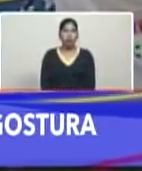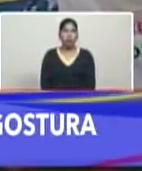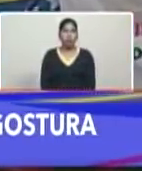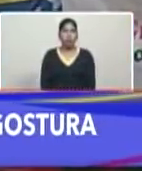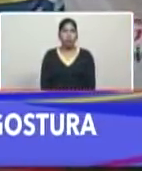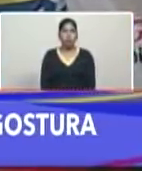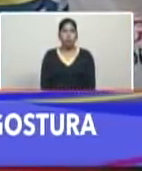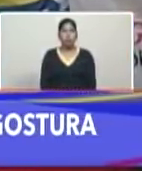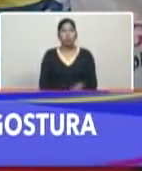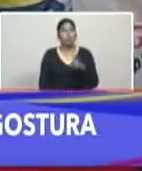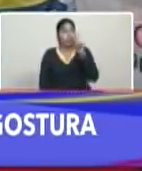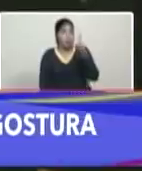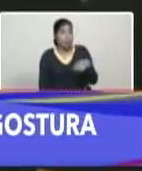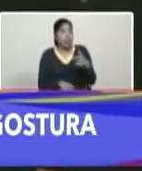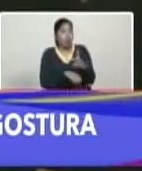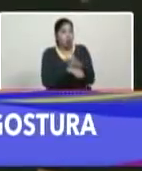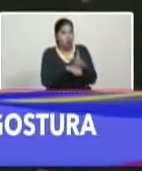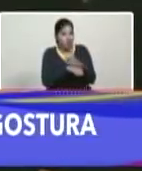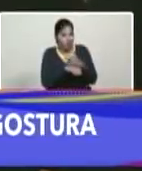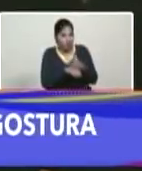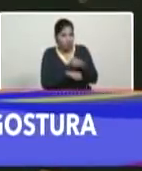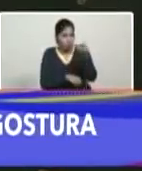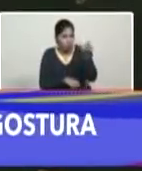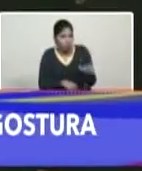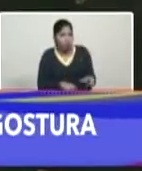Señor gobernador, compañero.